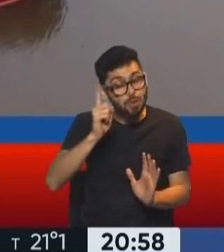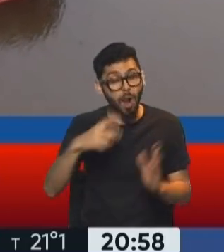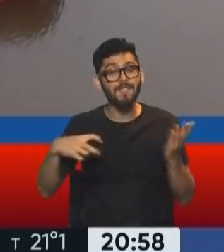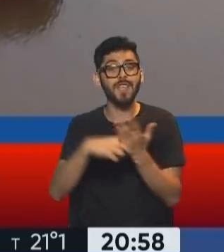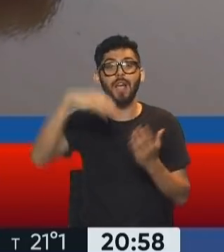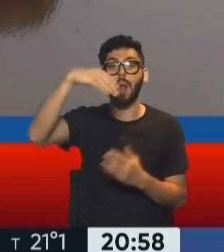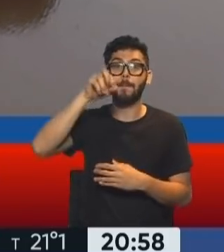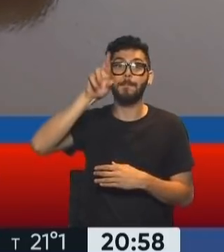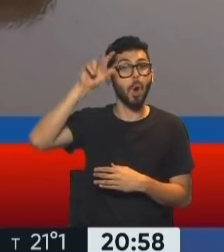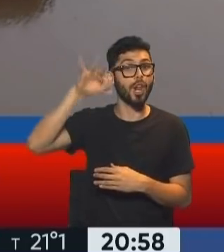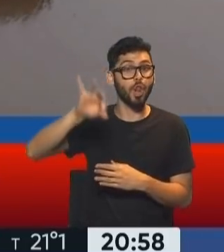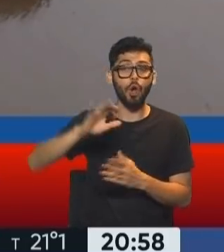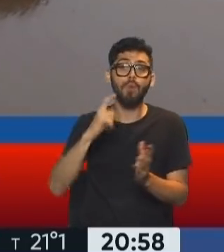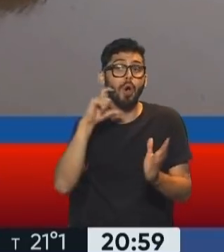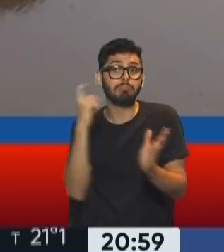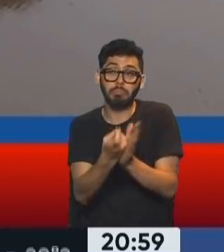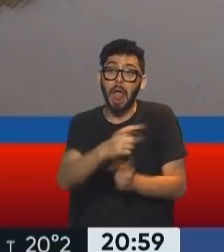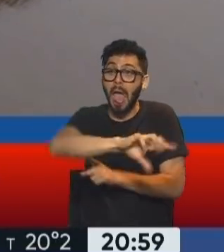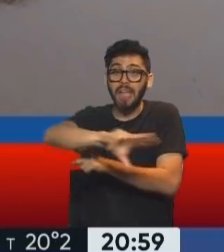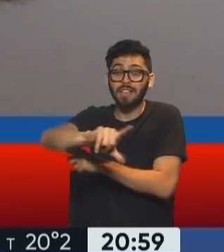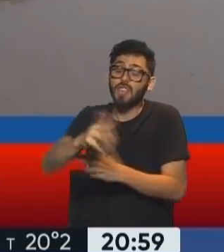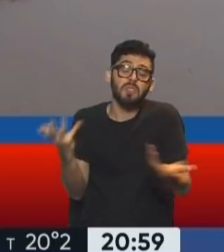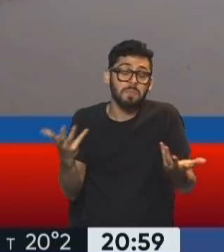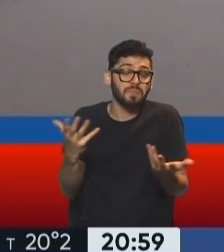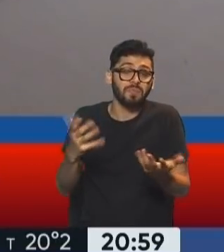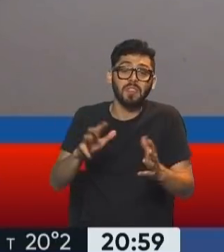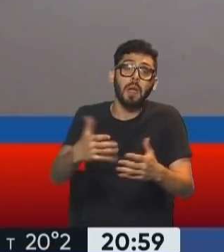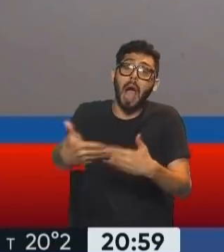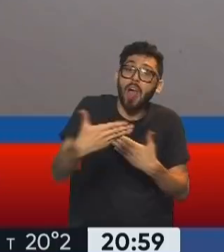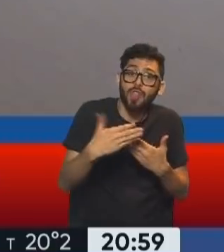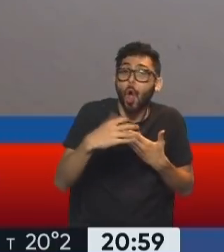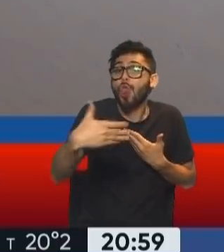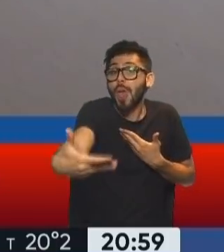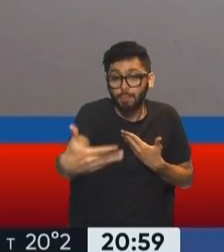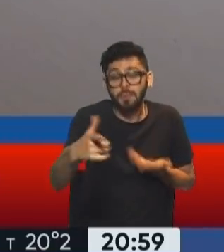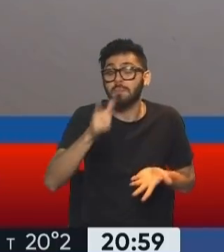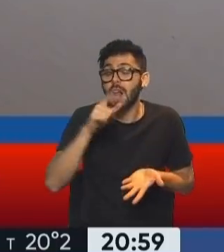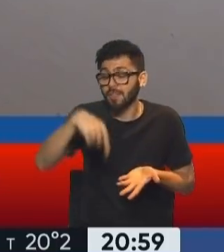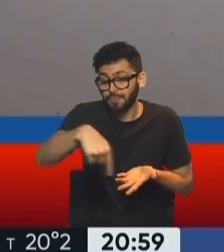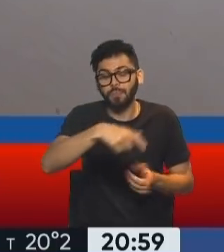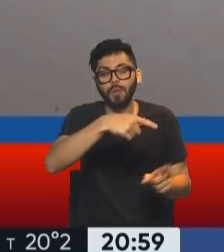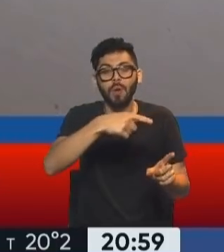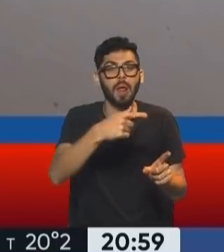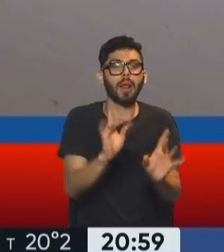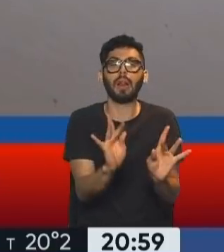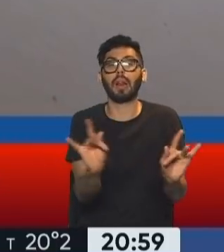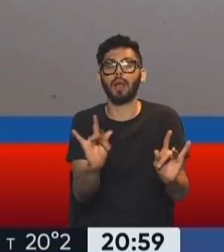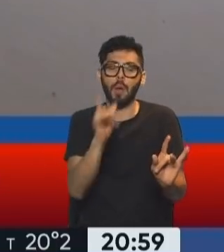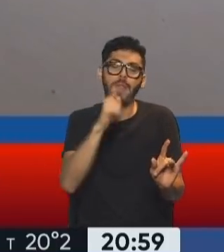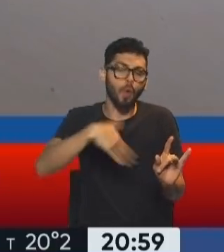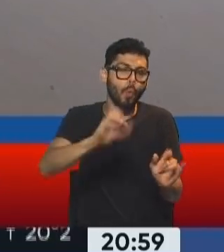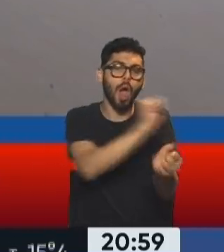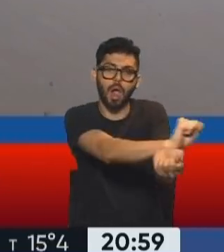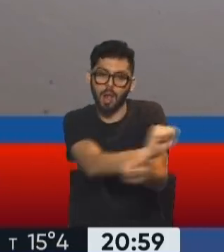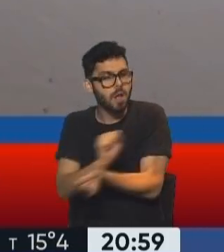delito de estafas, así que más temprano que tarde, alguna vez en la Argentina, y este va a ser el caso, los delincuentes de guante blanco van a estar en las cárceles